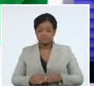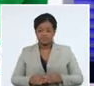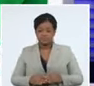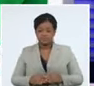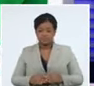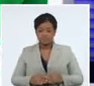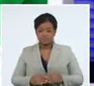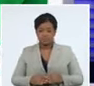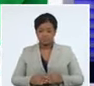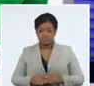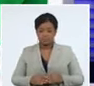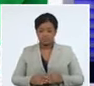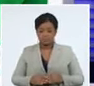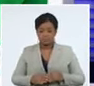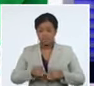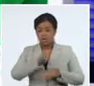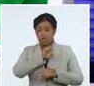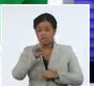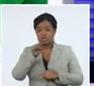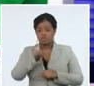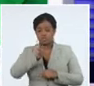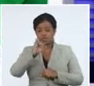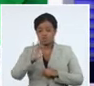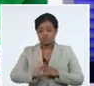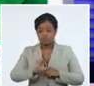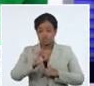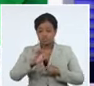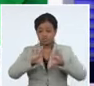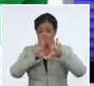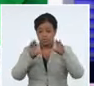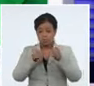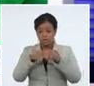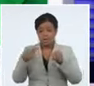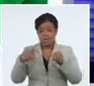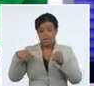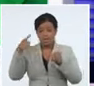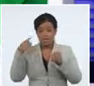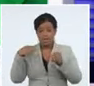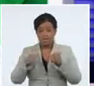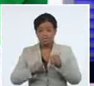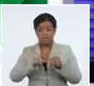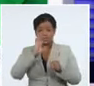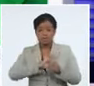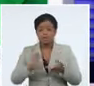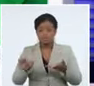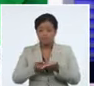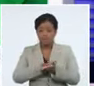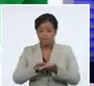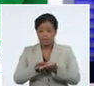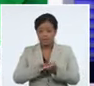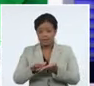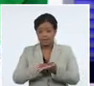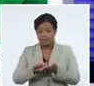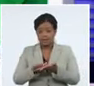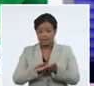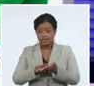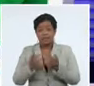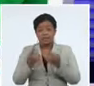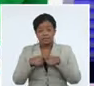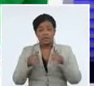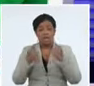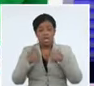El 11,6% de los diagnosticados ayer totalmente asintomáticos en el momento que se hizo el